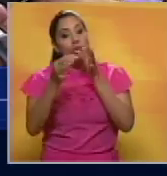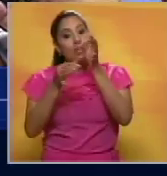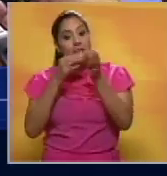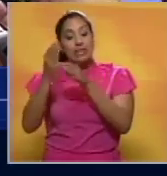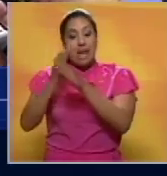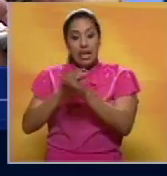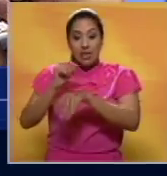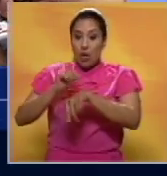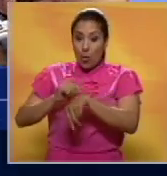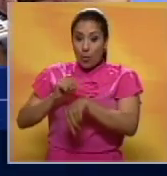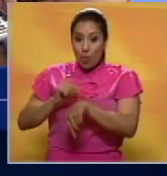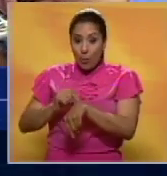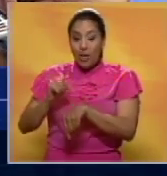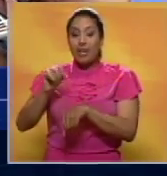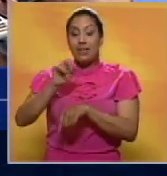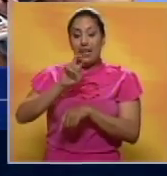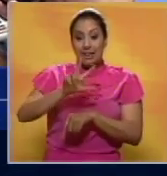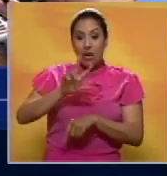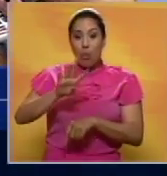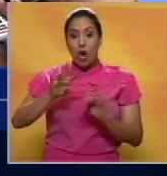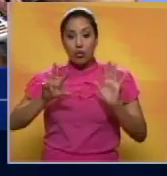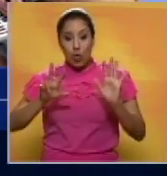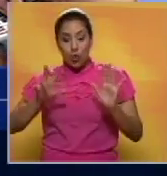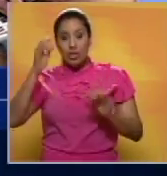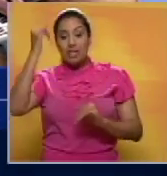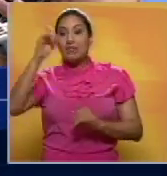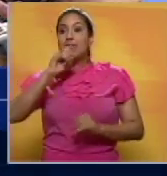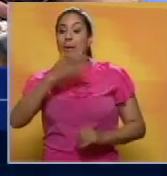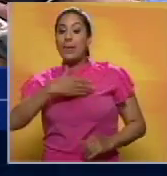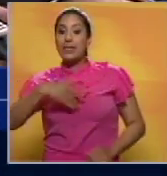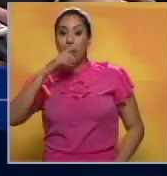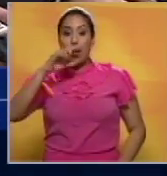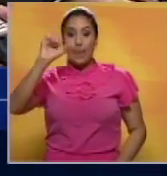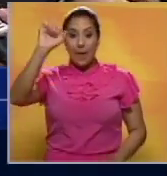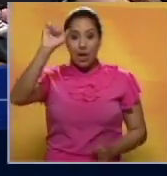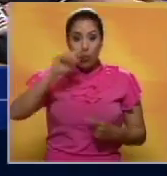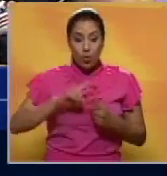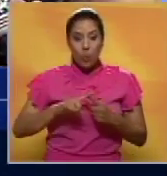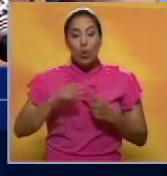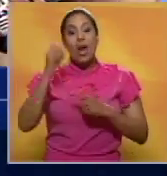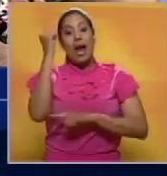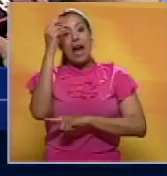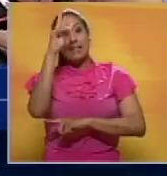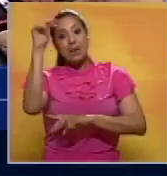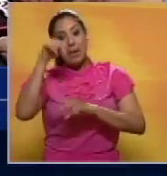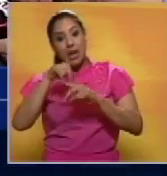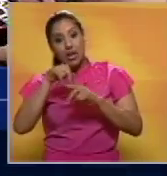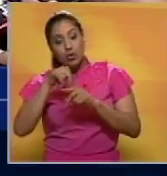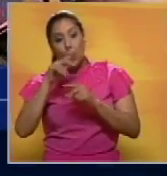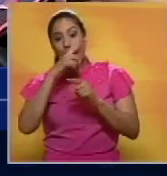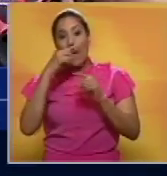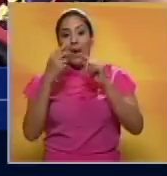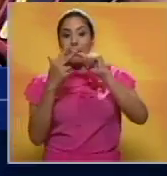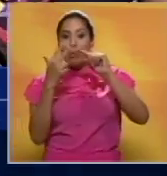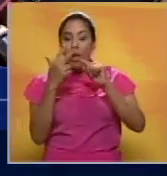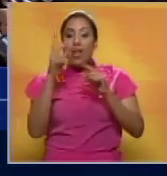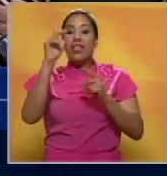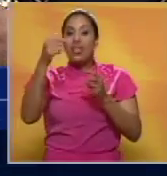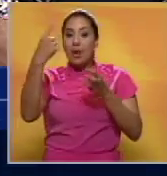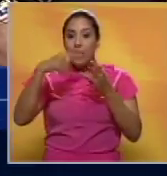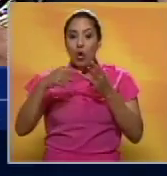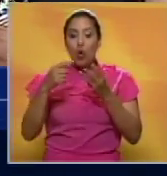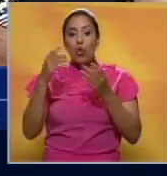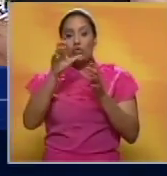cualquier momento, en el 348, por iniciativa del presidente de la República, de la Asamblea Nacional con sus 2/3 partes, de